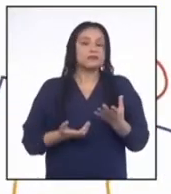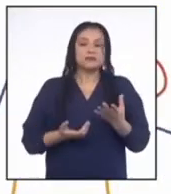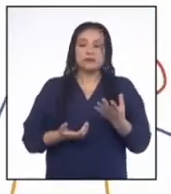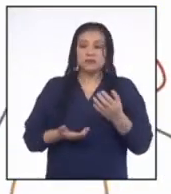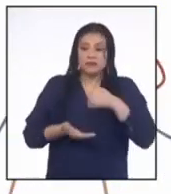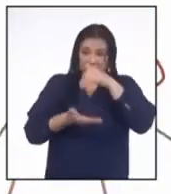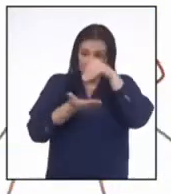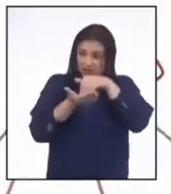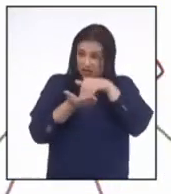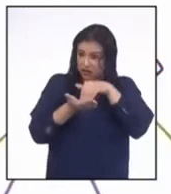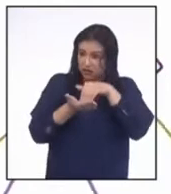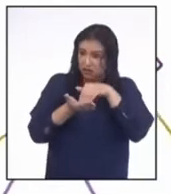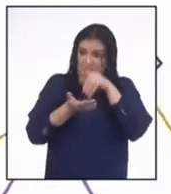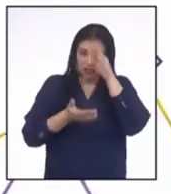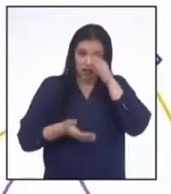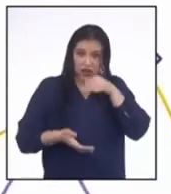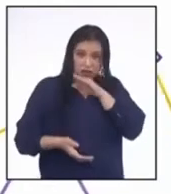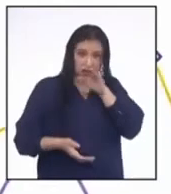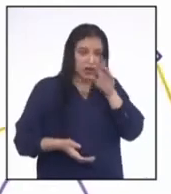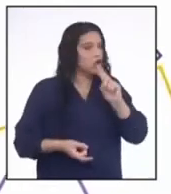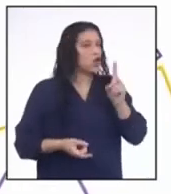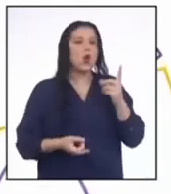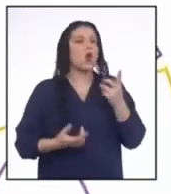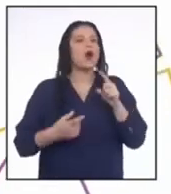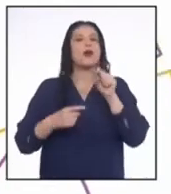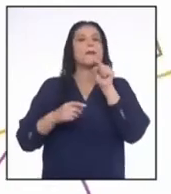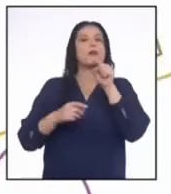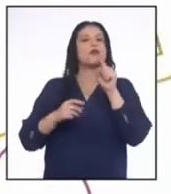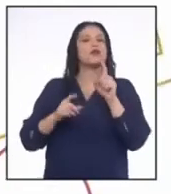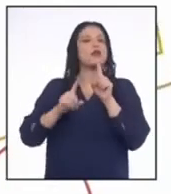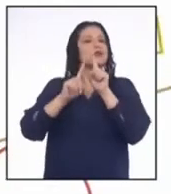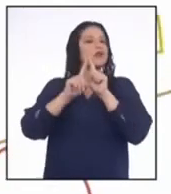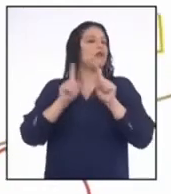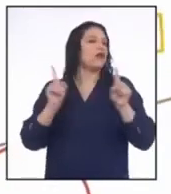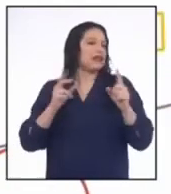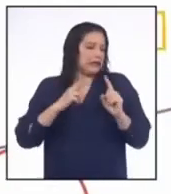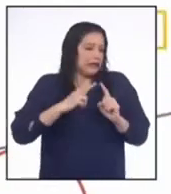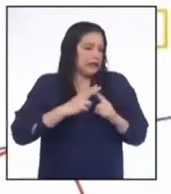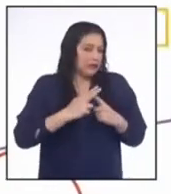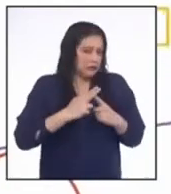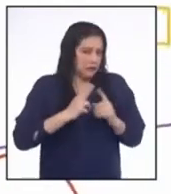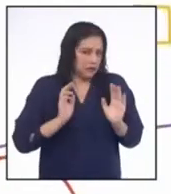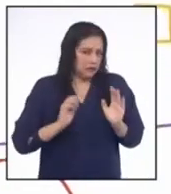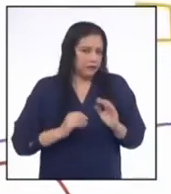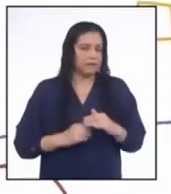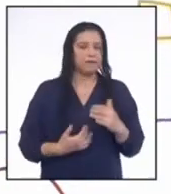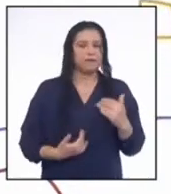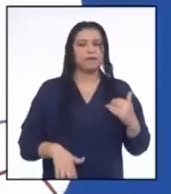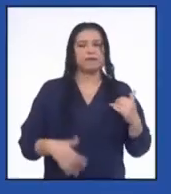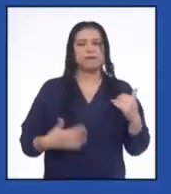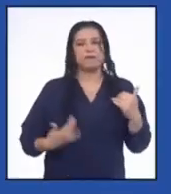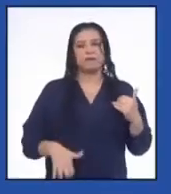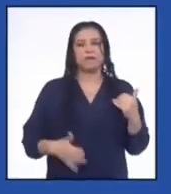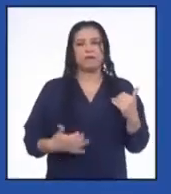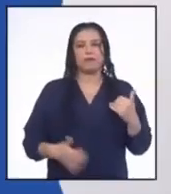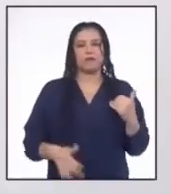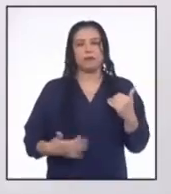No, profesora. Se encuentra en un punto diferente al origen de las coordenadas.